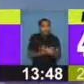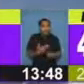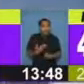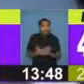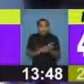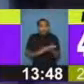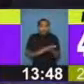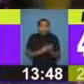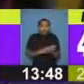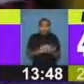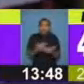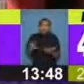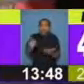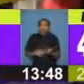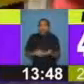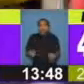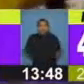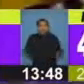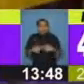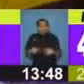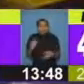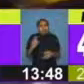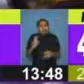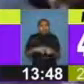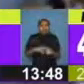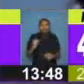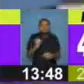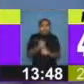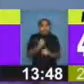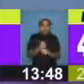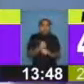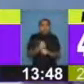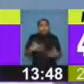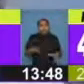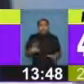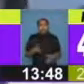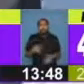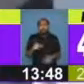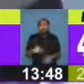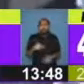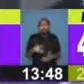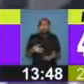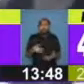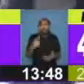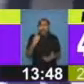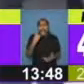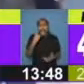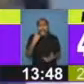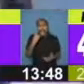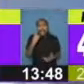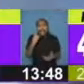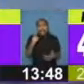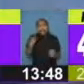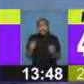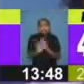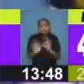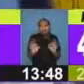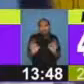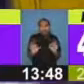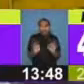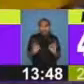la restituya la fuente de trabajo. Lamentablemente el Ejecutivo Municipal ha desaparecido, el Intendente no aparece, el